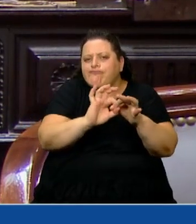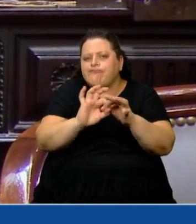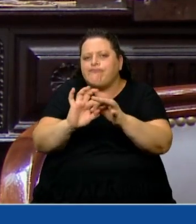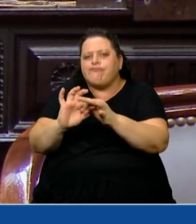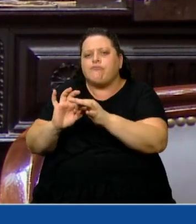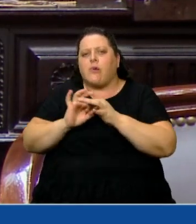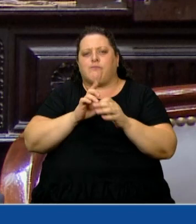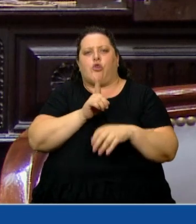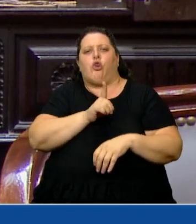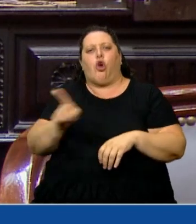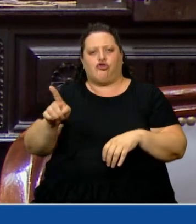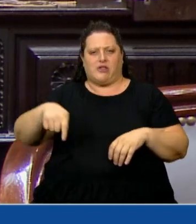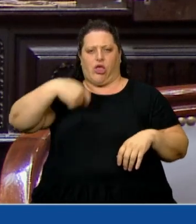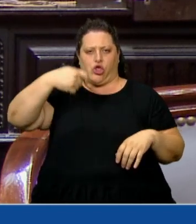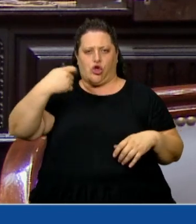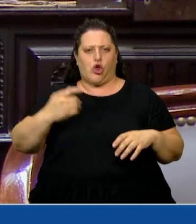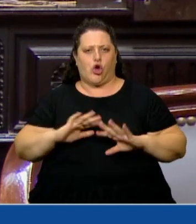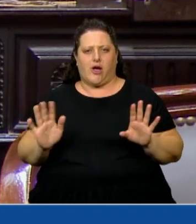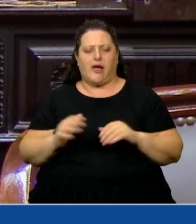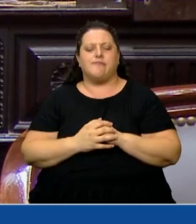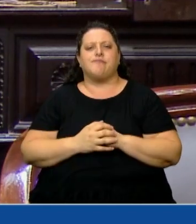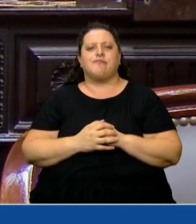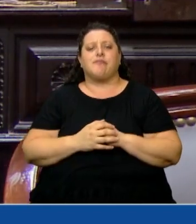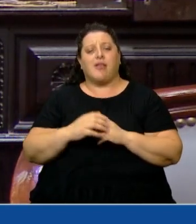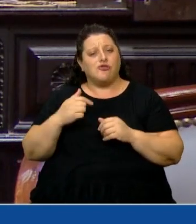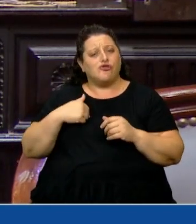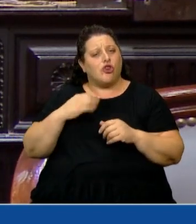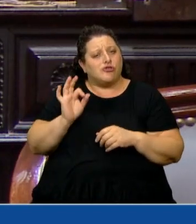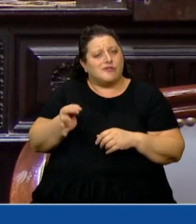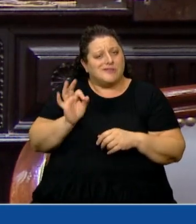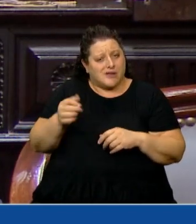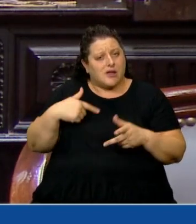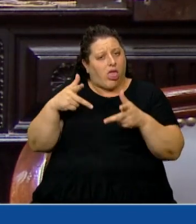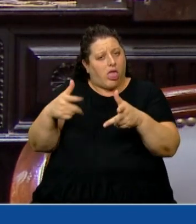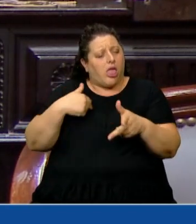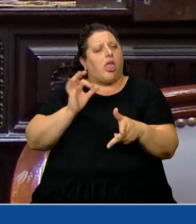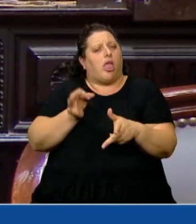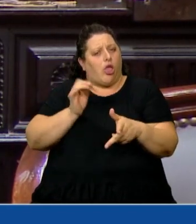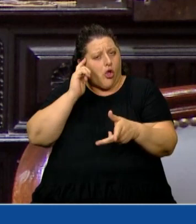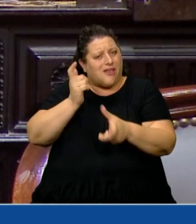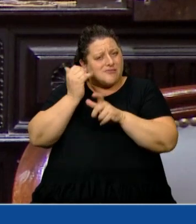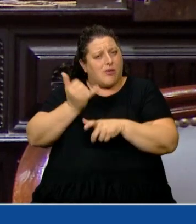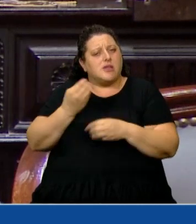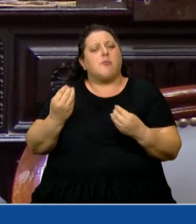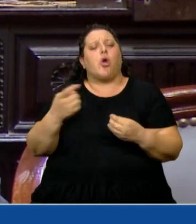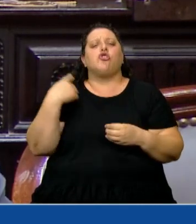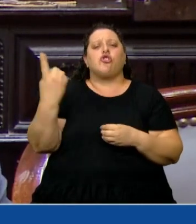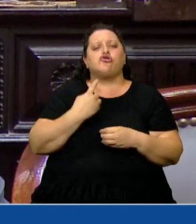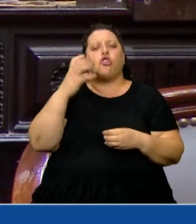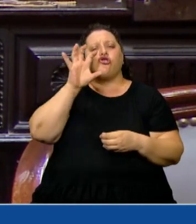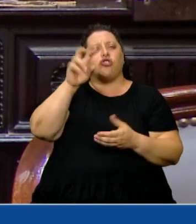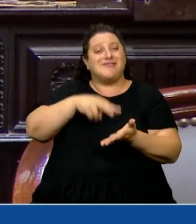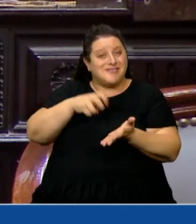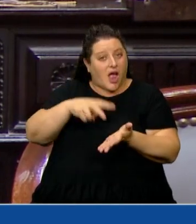droga. Y se los digo también como conocimiento de causas, porque nosotros los salteños también